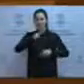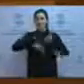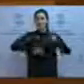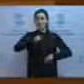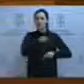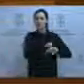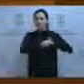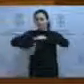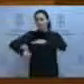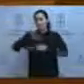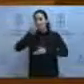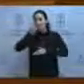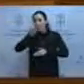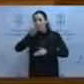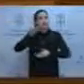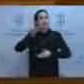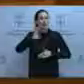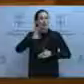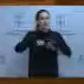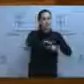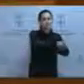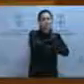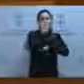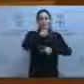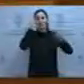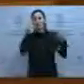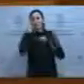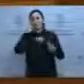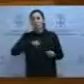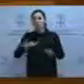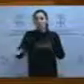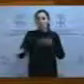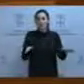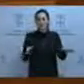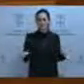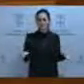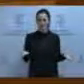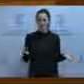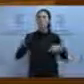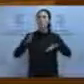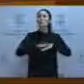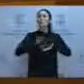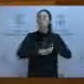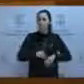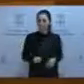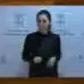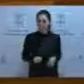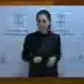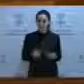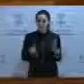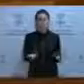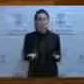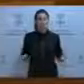a su niño o a su niña a una escuela pública o a una escuela concertada, haciendo caso